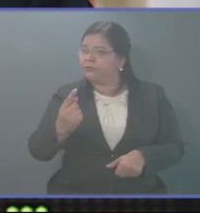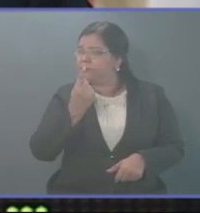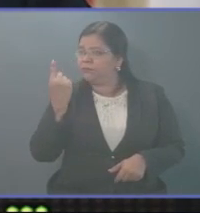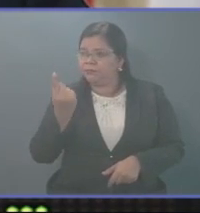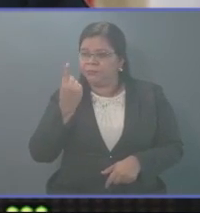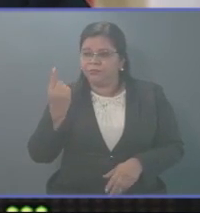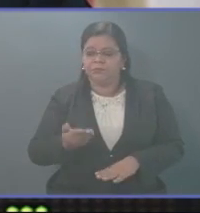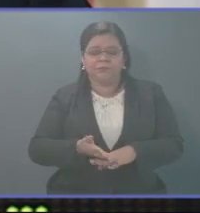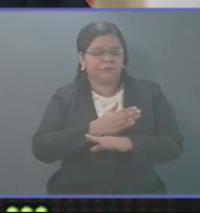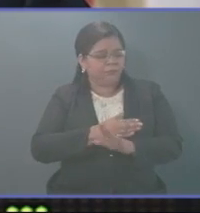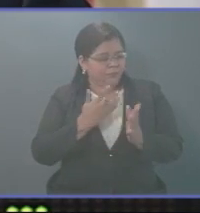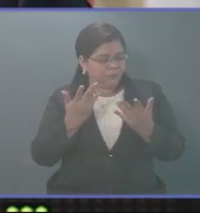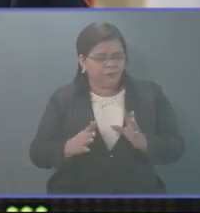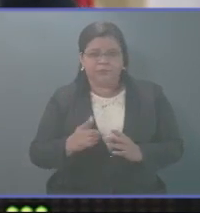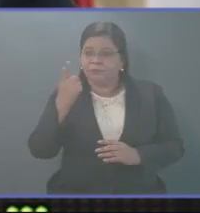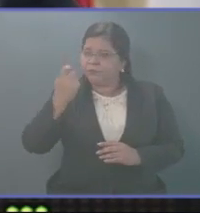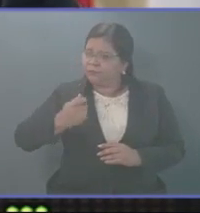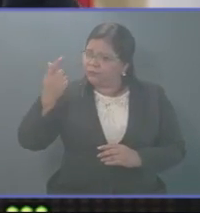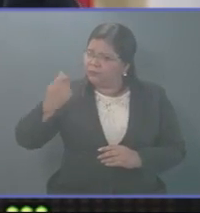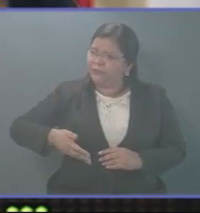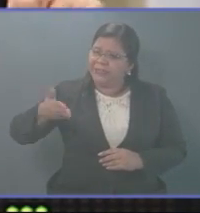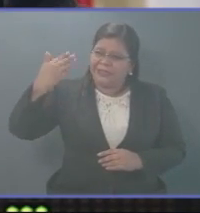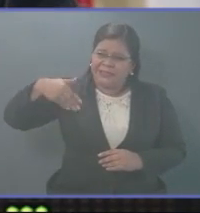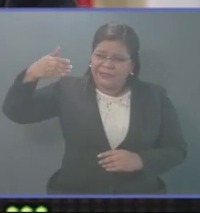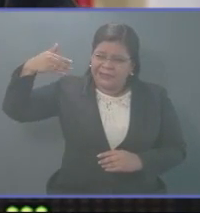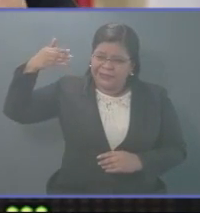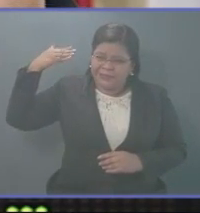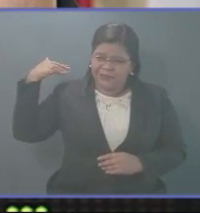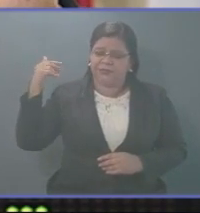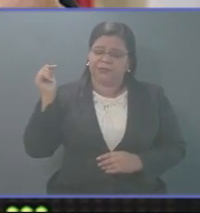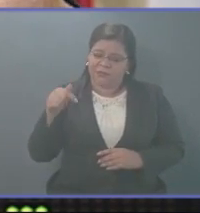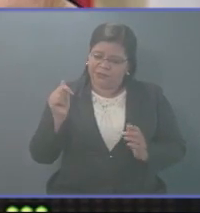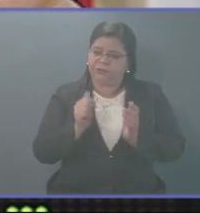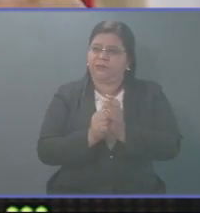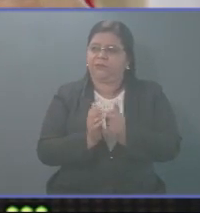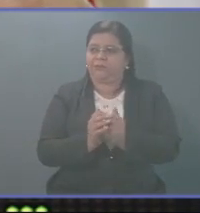que se está dando de meses, sino lo que viene desde años, que son las consecuencias. Gracias.